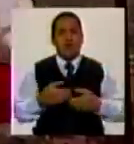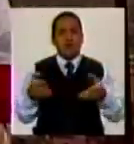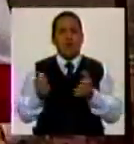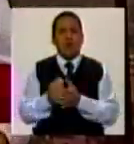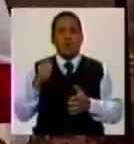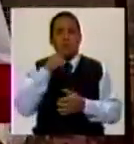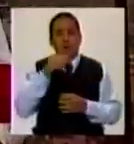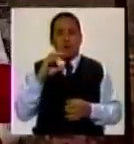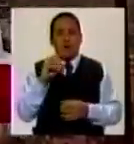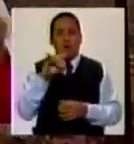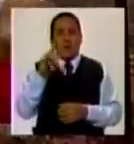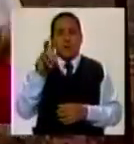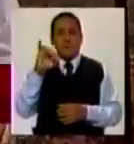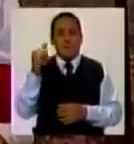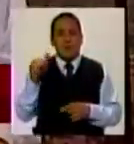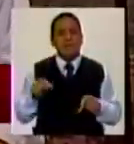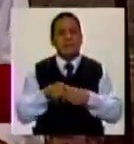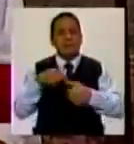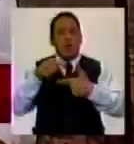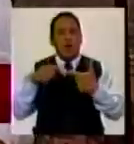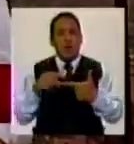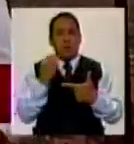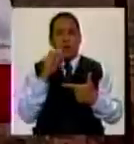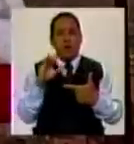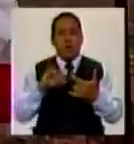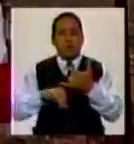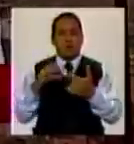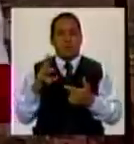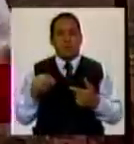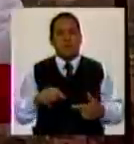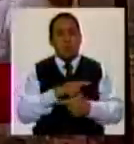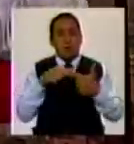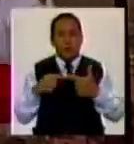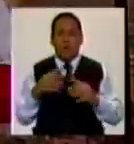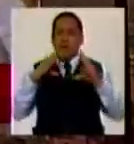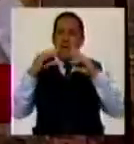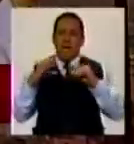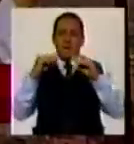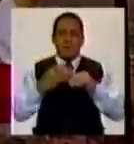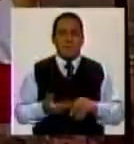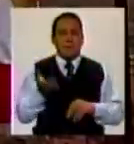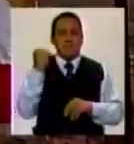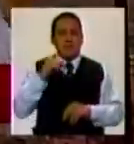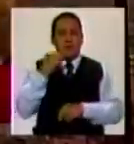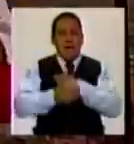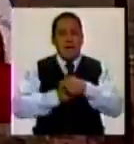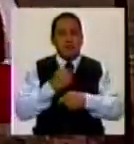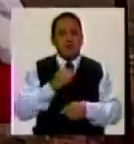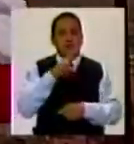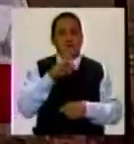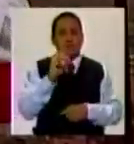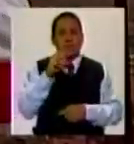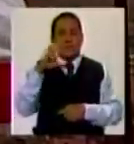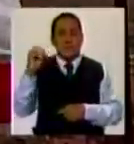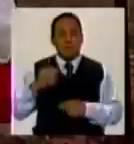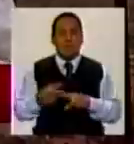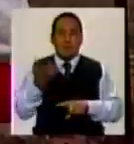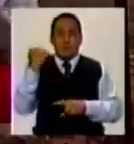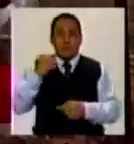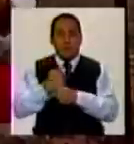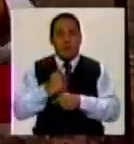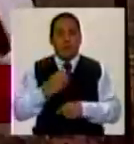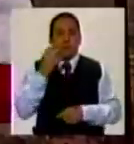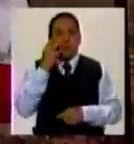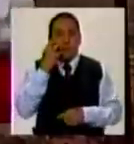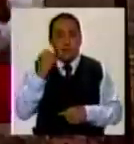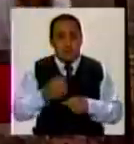Olivia Cánova, que está sentada acá, y con el regidor Oscar Ibáñez. Hemos propuesto desde la campaña del 2010 con Lourdes, en el que hicimos una propuesta que fue